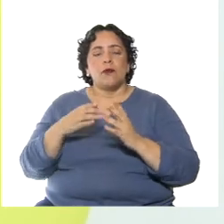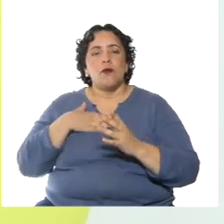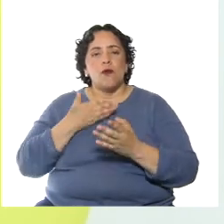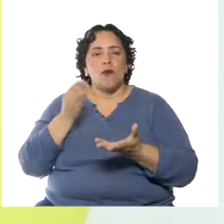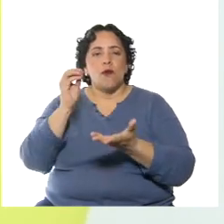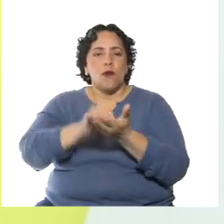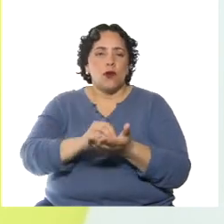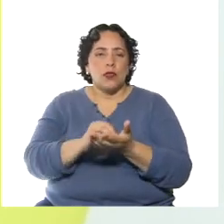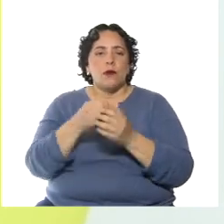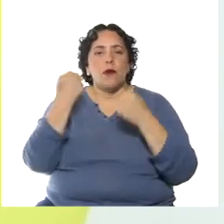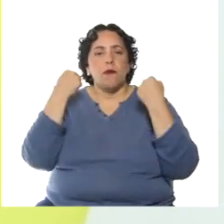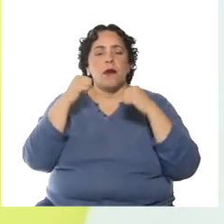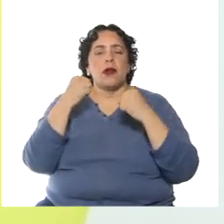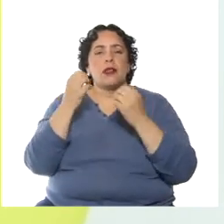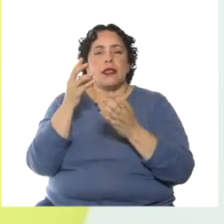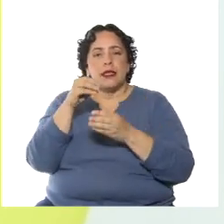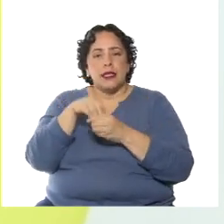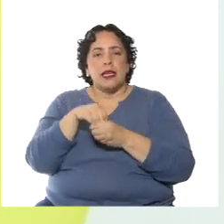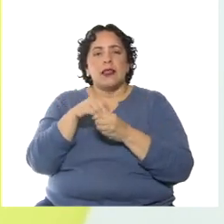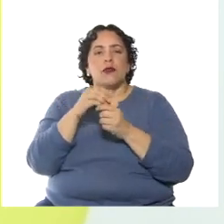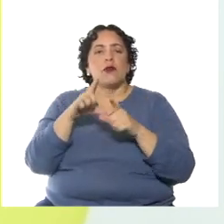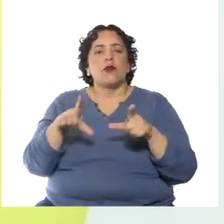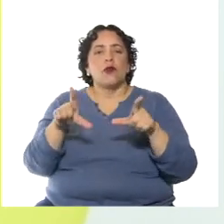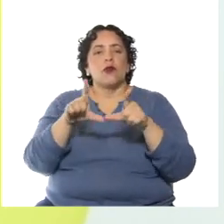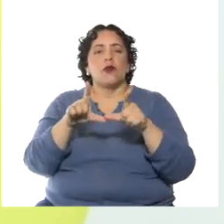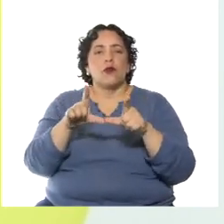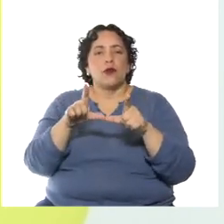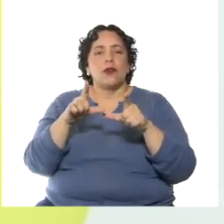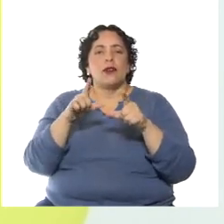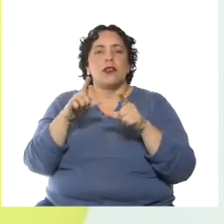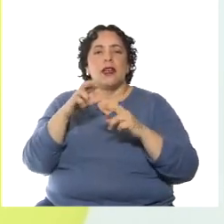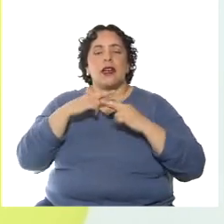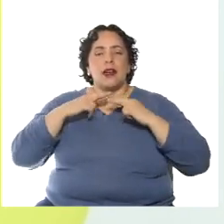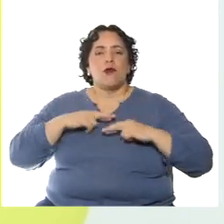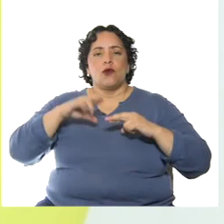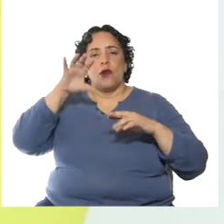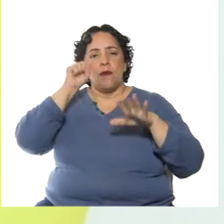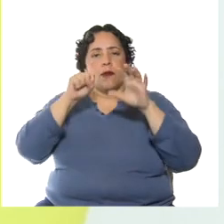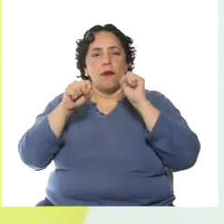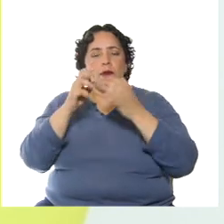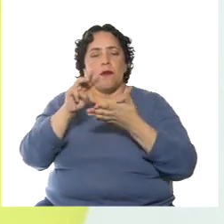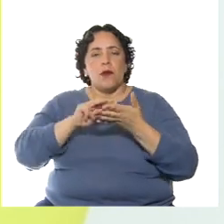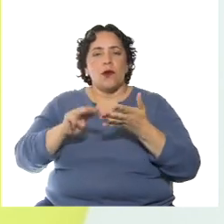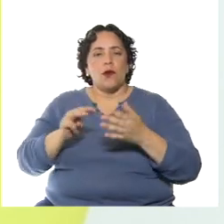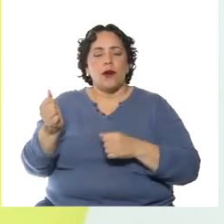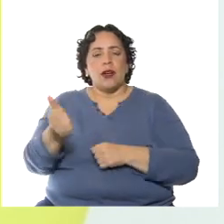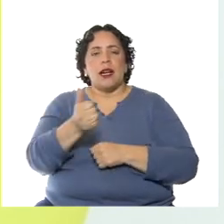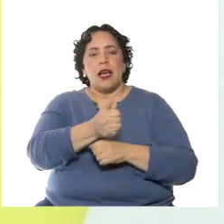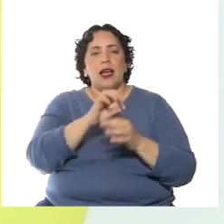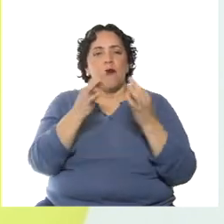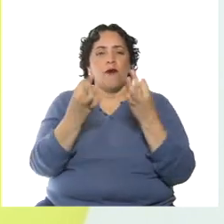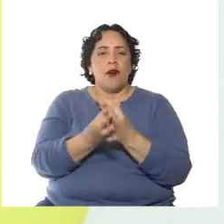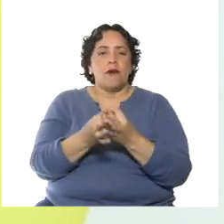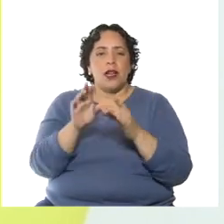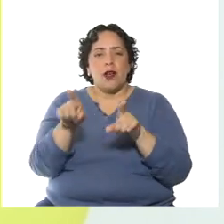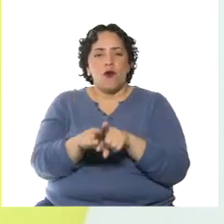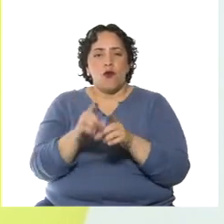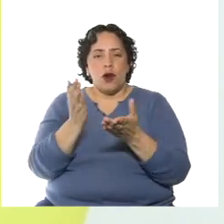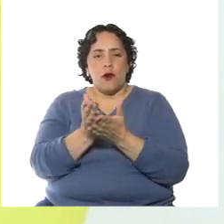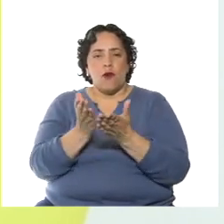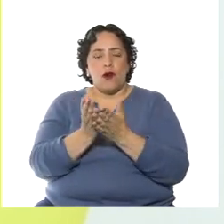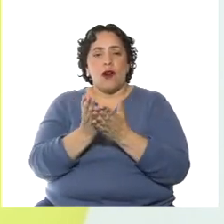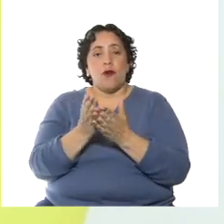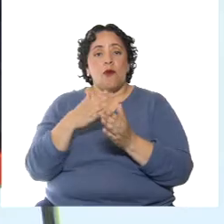en práctica dentro de nuestra sección de recursos para el aprendizaje en el programa de Cada Familia, Una